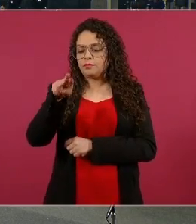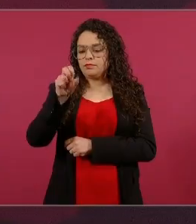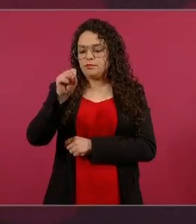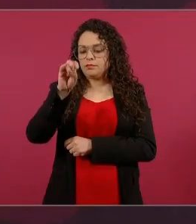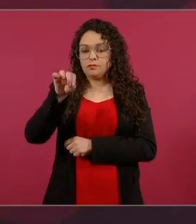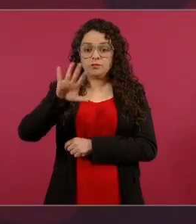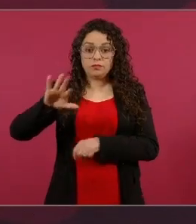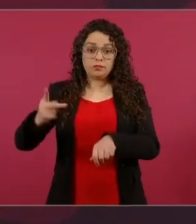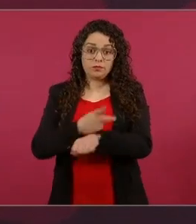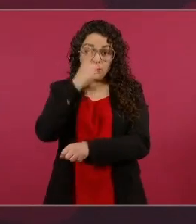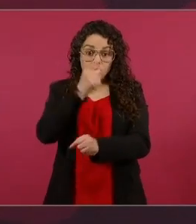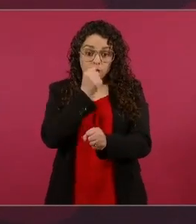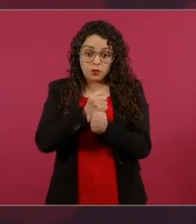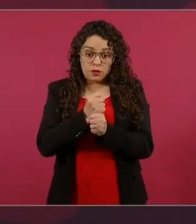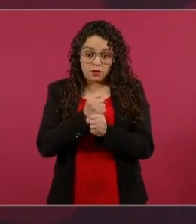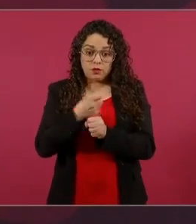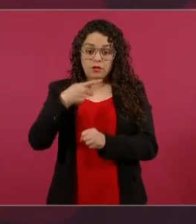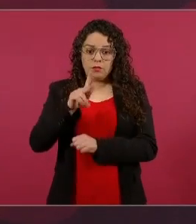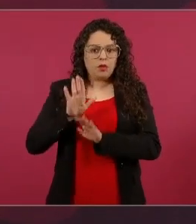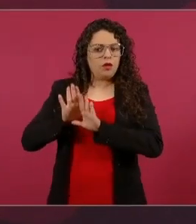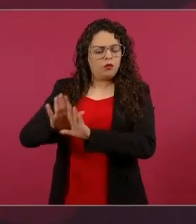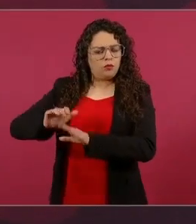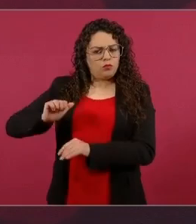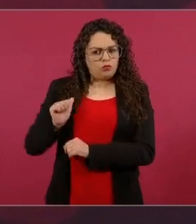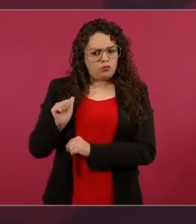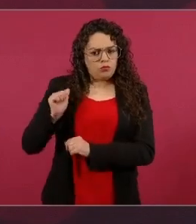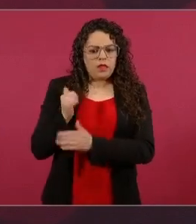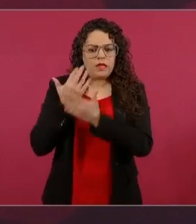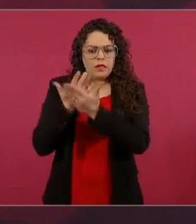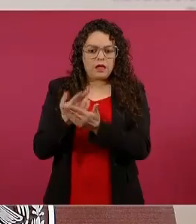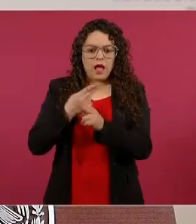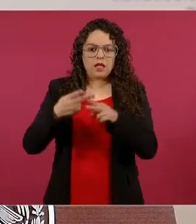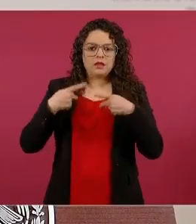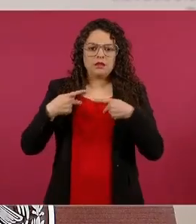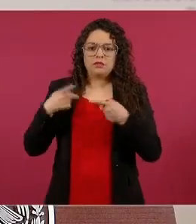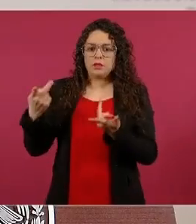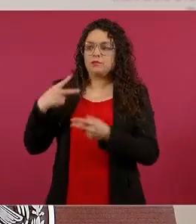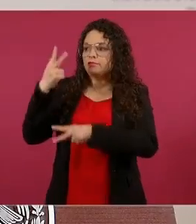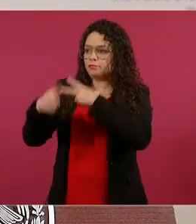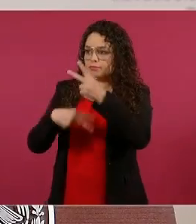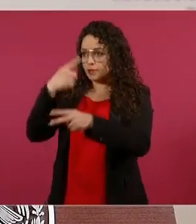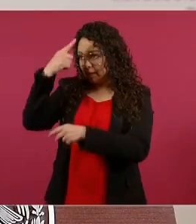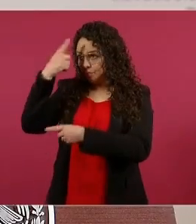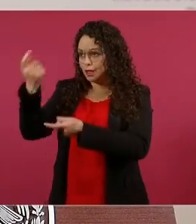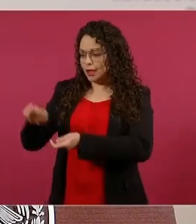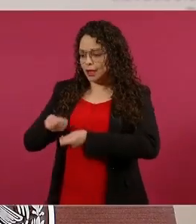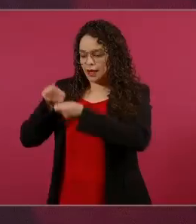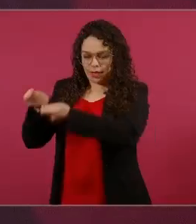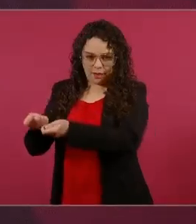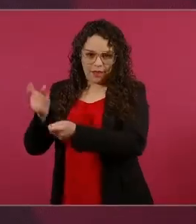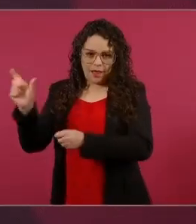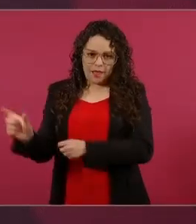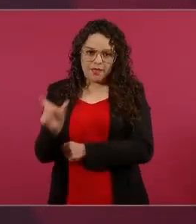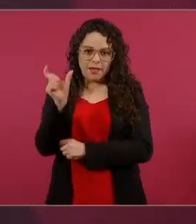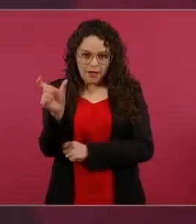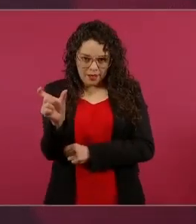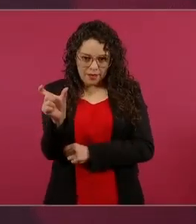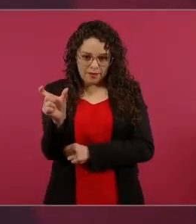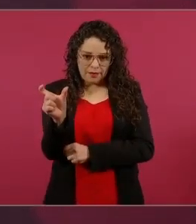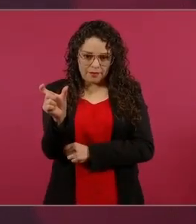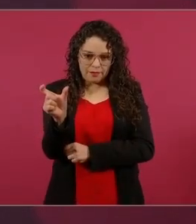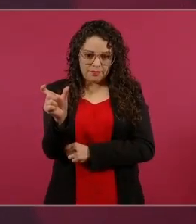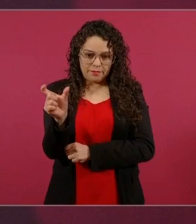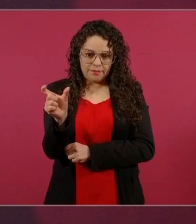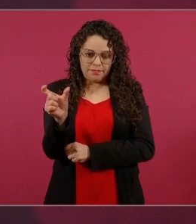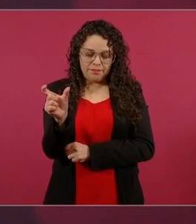pero su tarjeta se guarda y está en espera no están dados de baja están en suspensión mientras no acudan por su